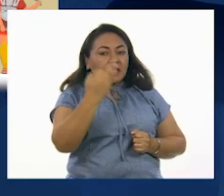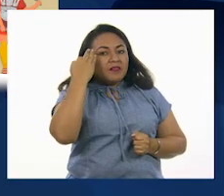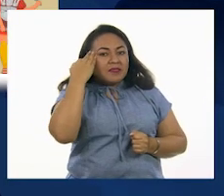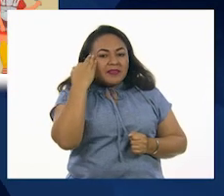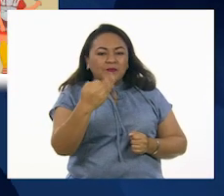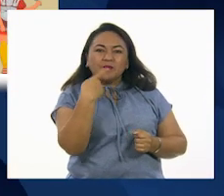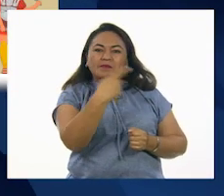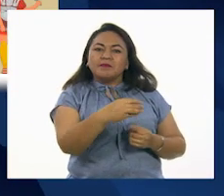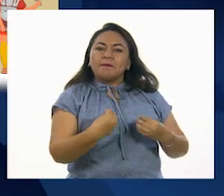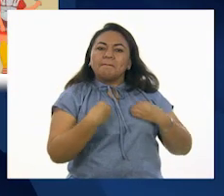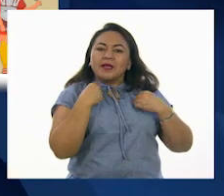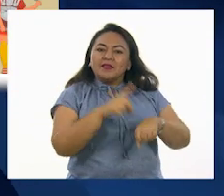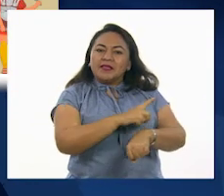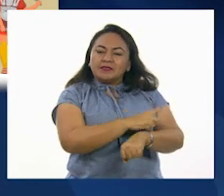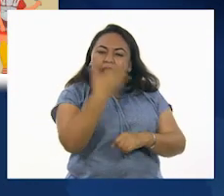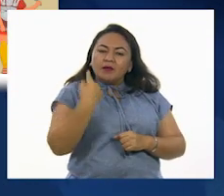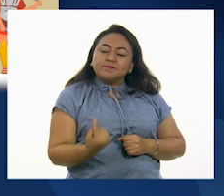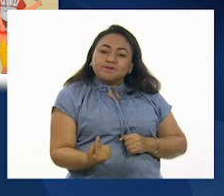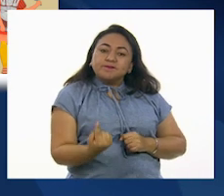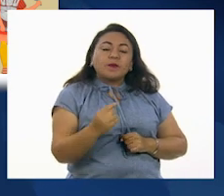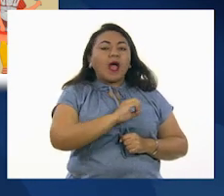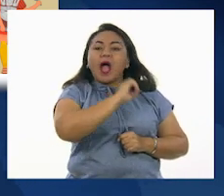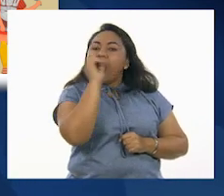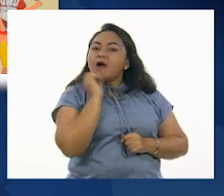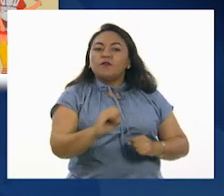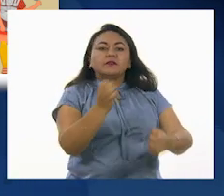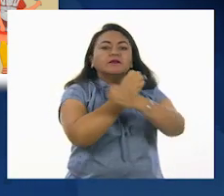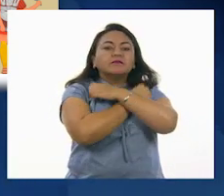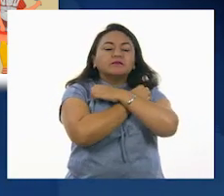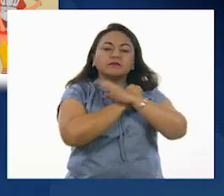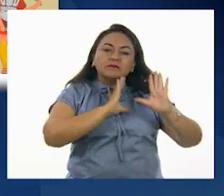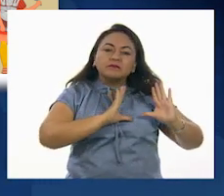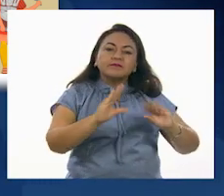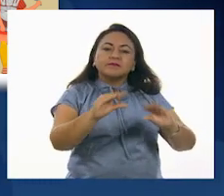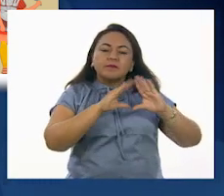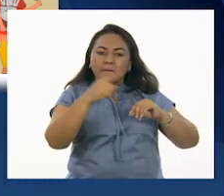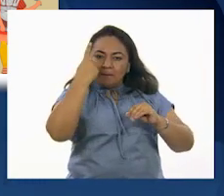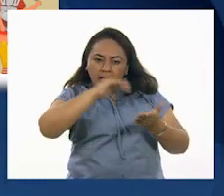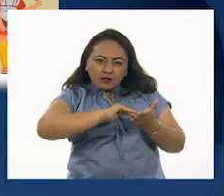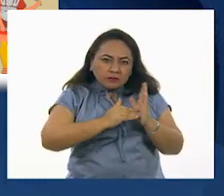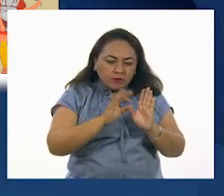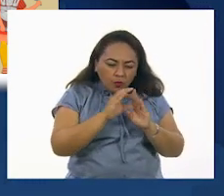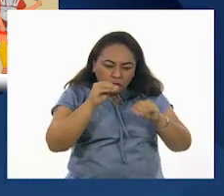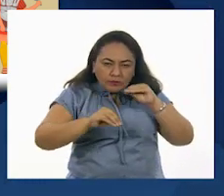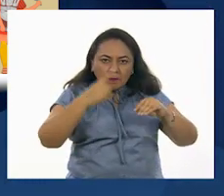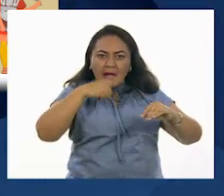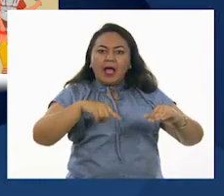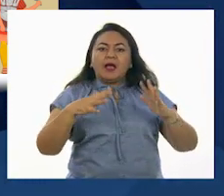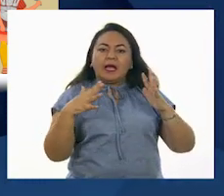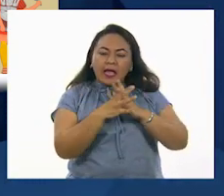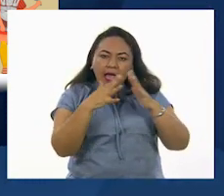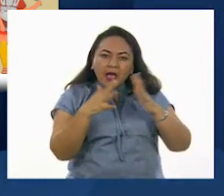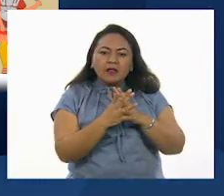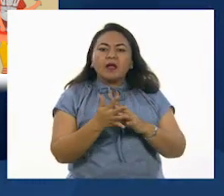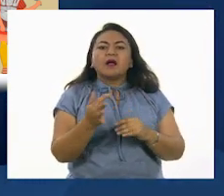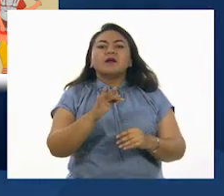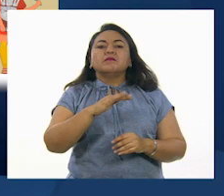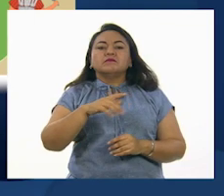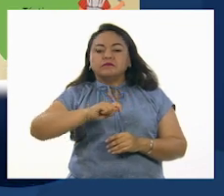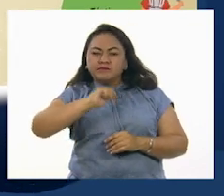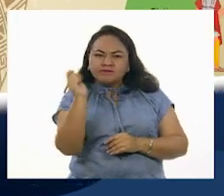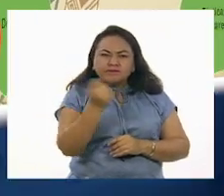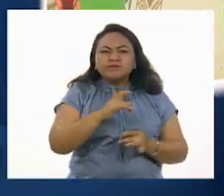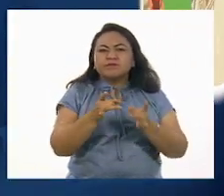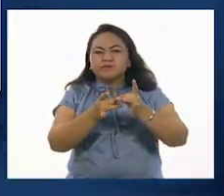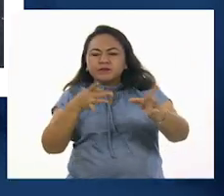y el lugar donde creció demandaban una educación que considerara la enseñanza de estrategias de guerra, dominio de las armas y un buen entrenamiento